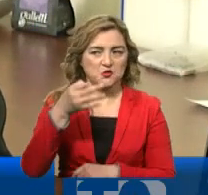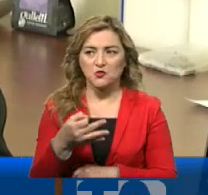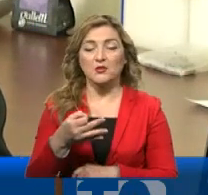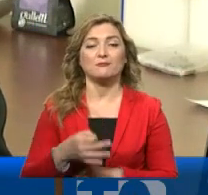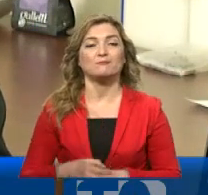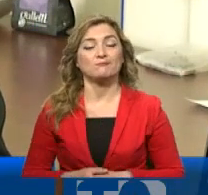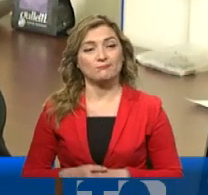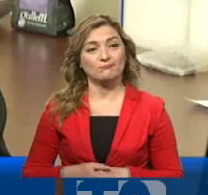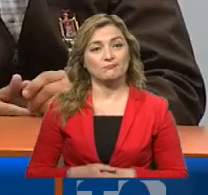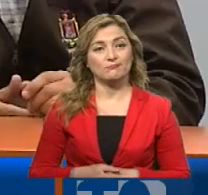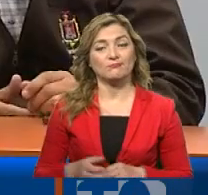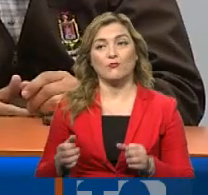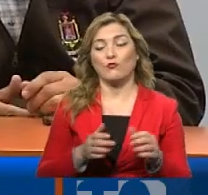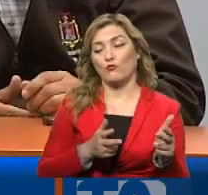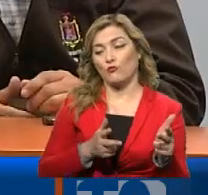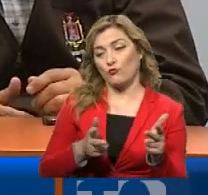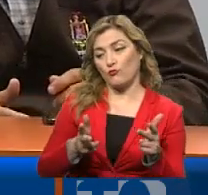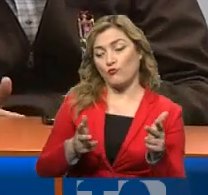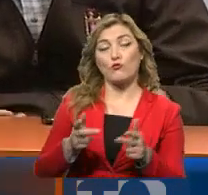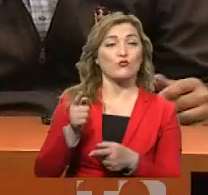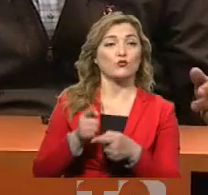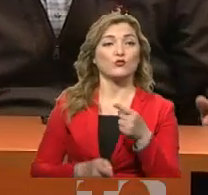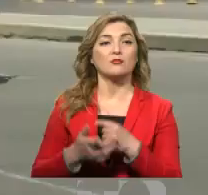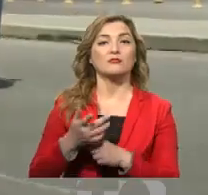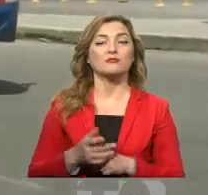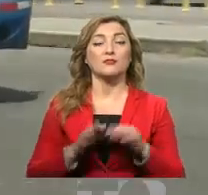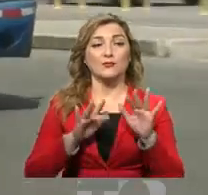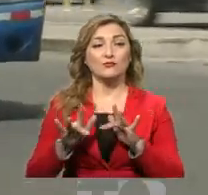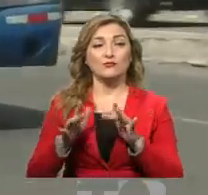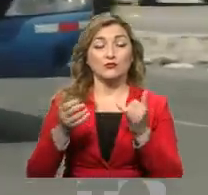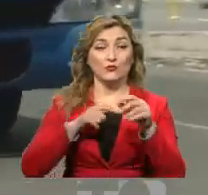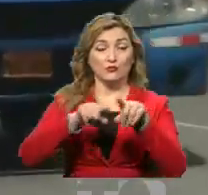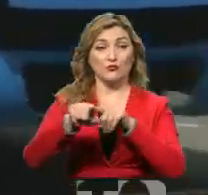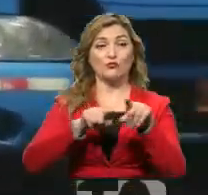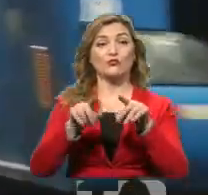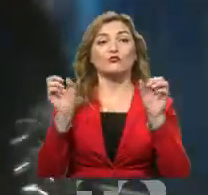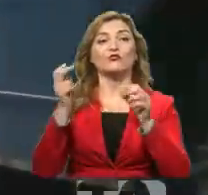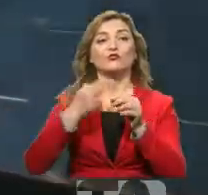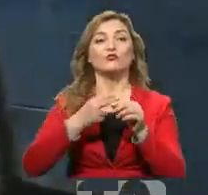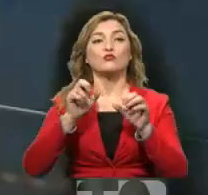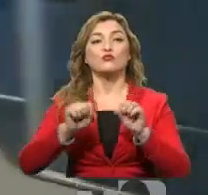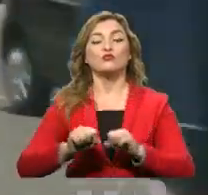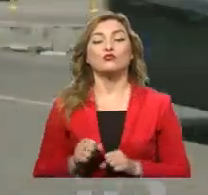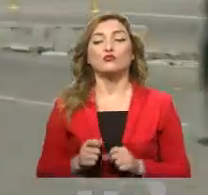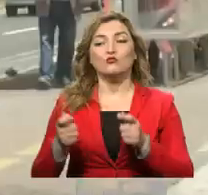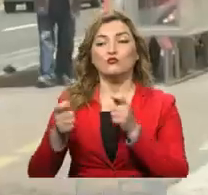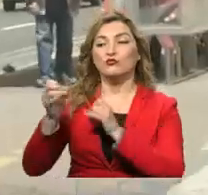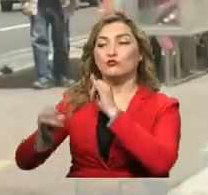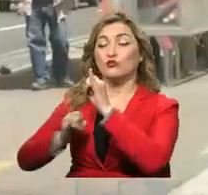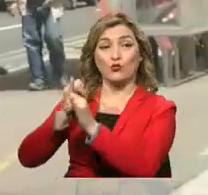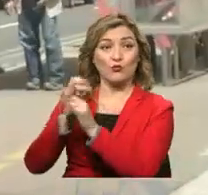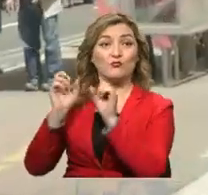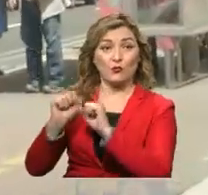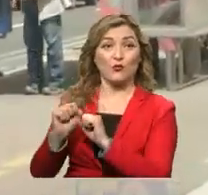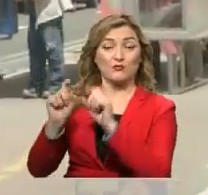adenda, pues no podrán circular. El secretario de Movilidad tiene previsto que este concurso, en el que podrán participar también operadoras